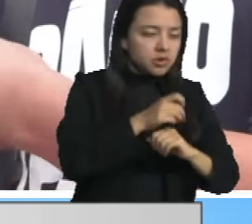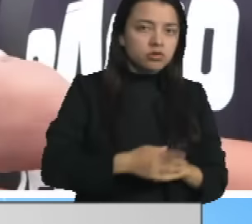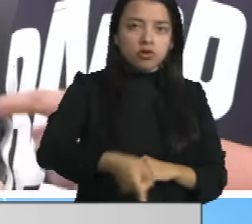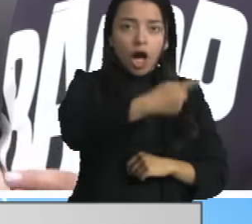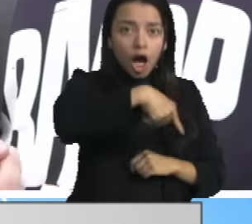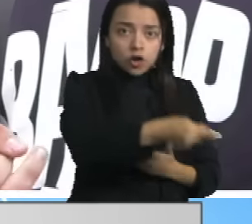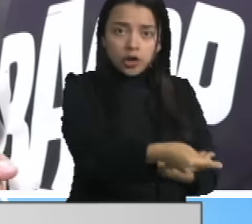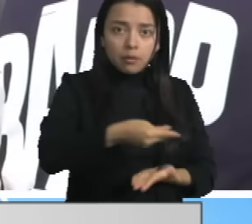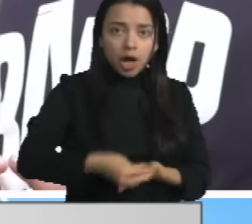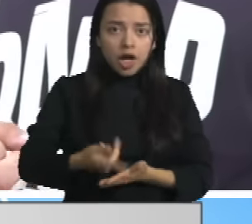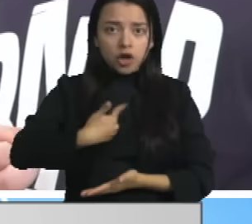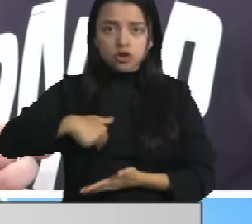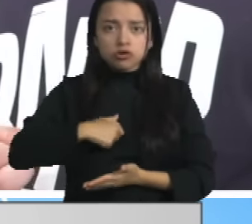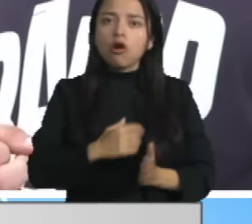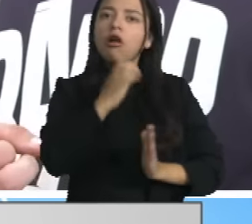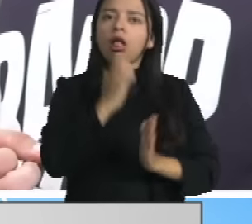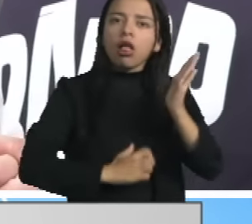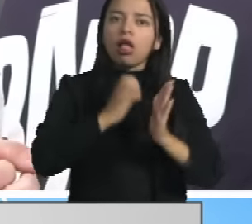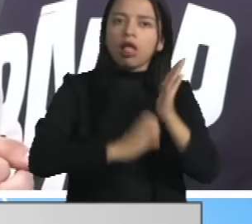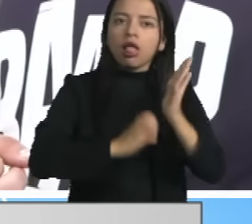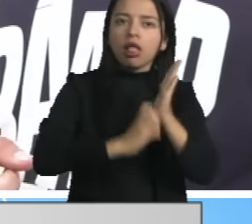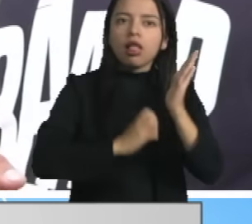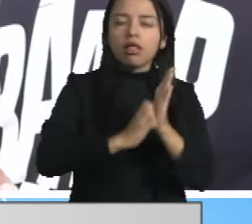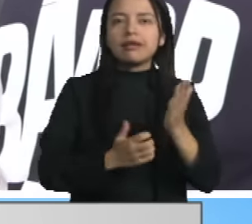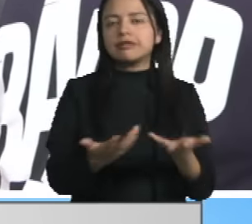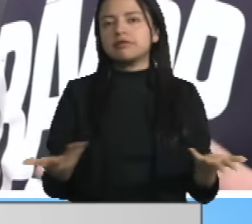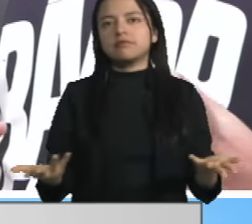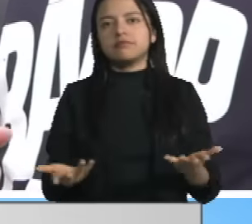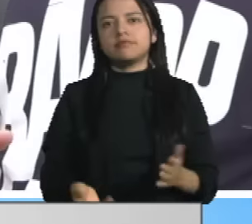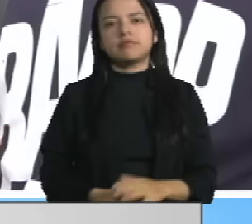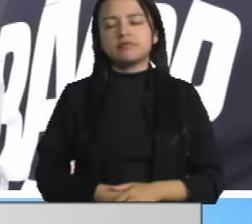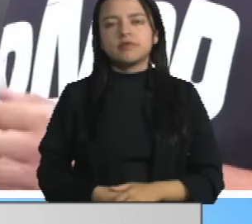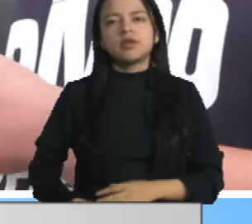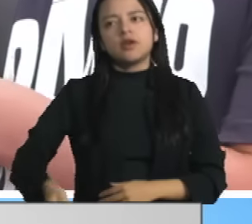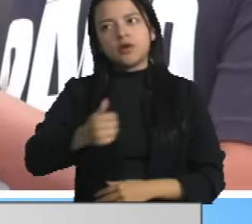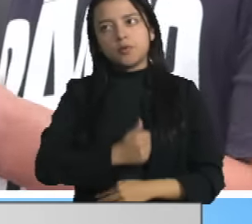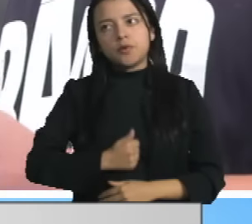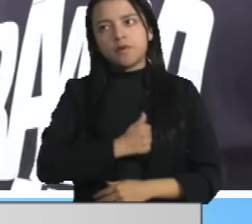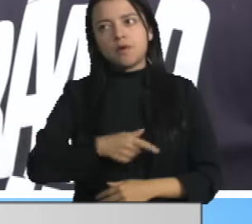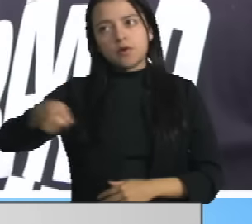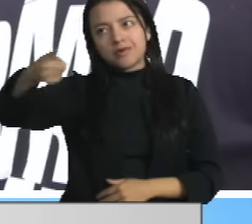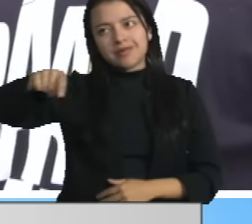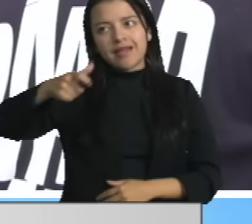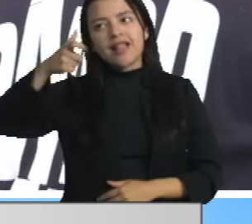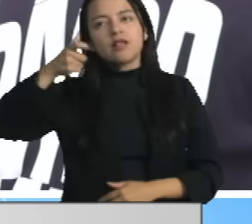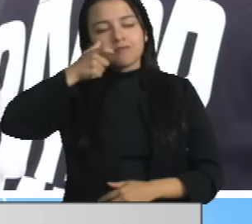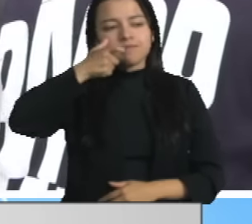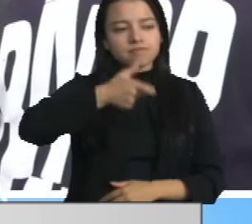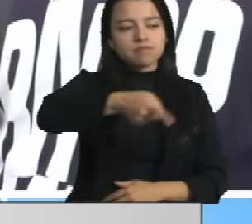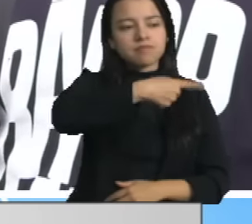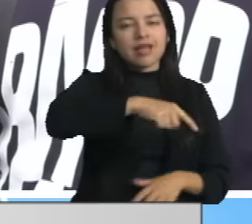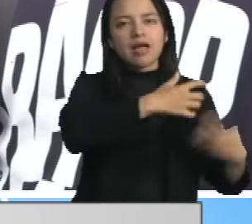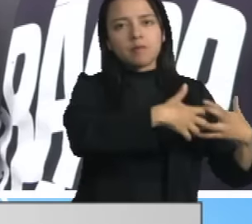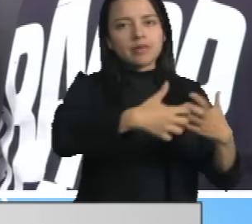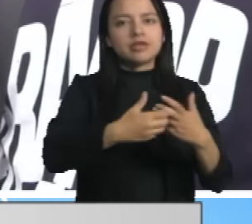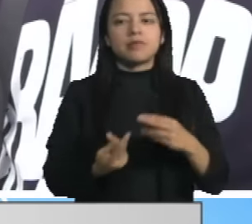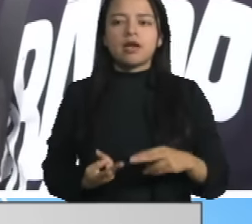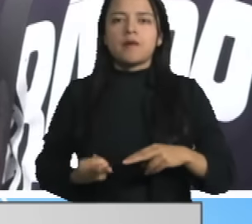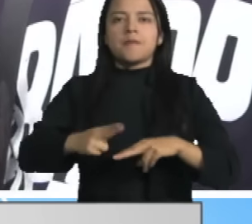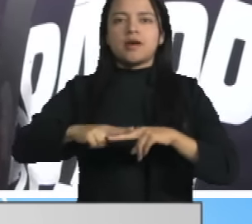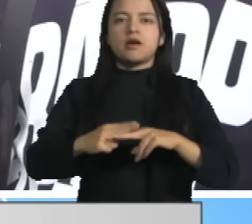con descuentos injustificados y con fletes baratos. Necesitamos que por favor hagan un seguimiento a las empresas de transporte para que nos suban los